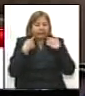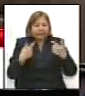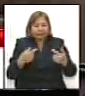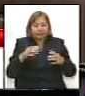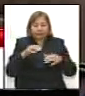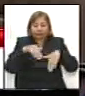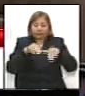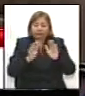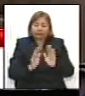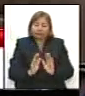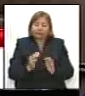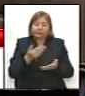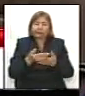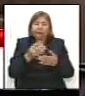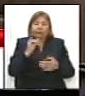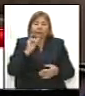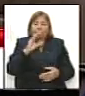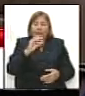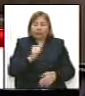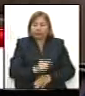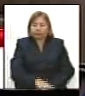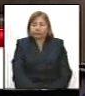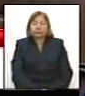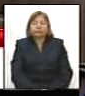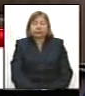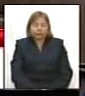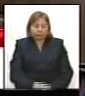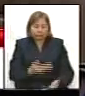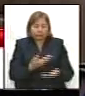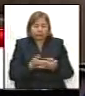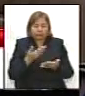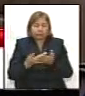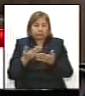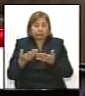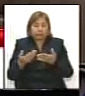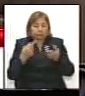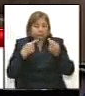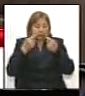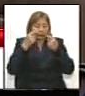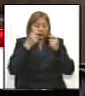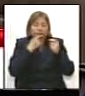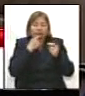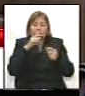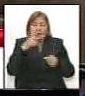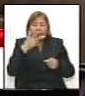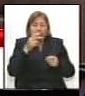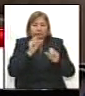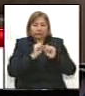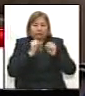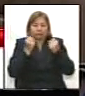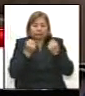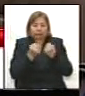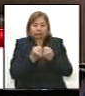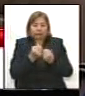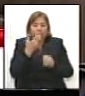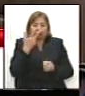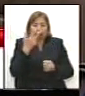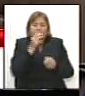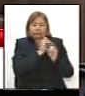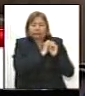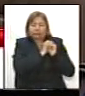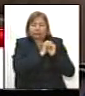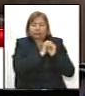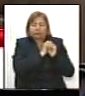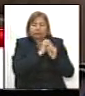Cementerio Paleontológico del Departamento de Ica. La Comisión de Comercio Exterior y Turismo, en su tercera sesión ordinaria del 3 de octubre del